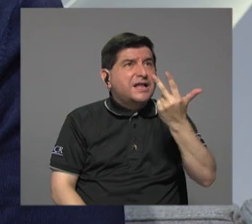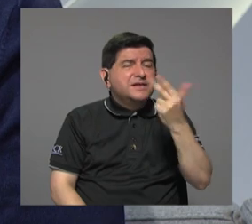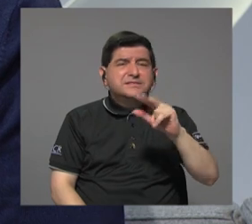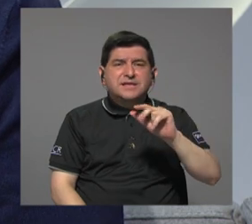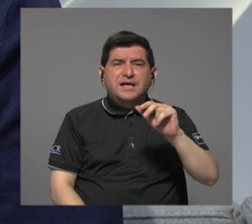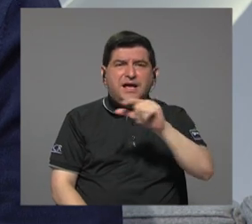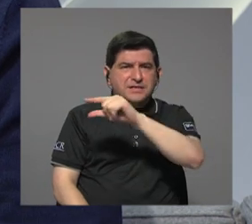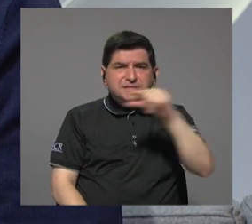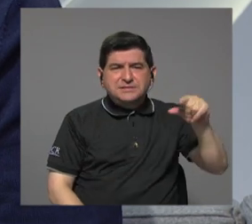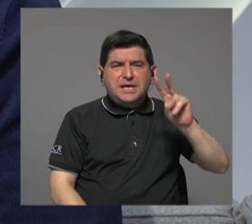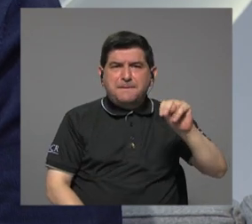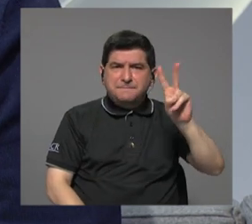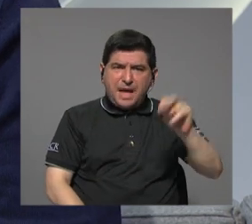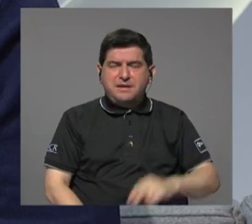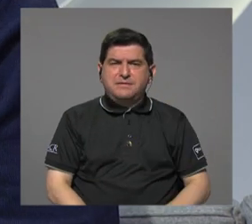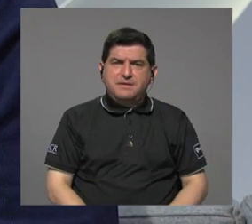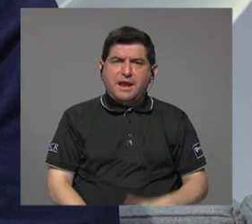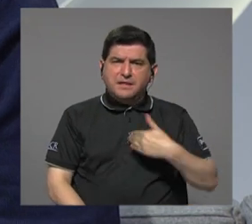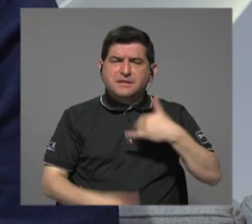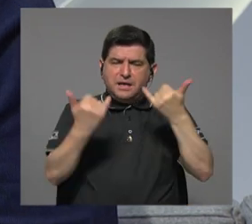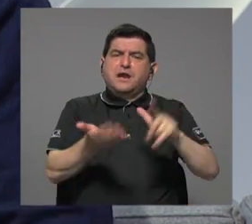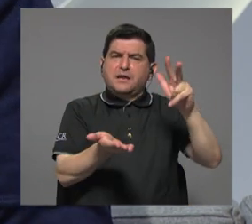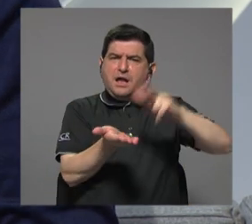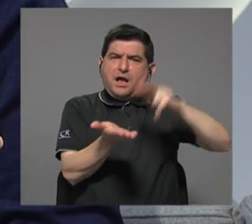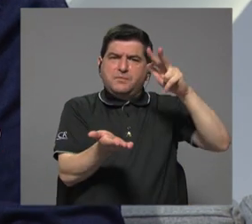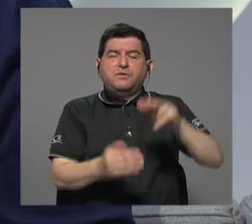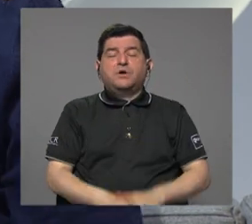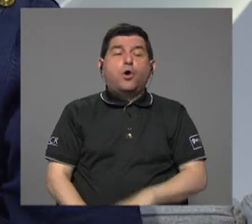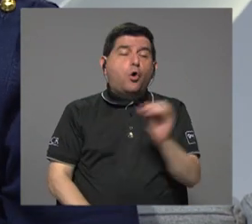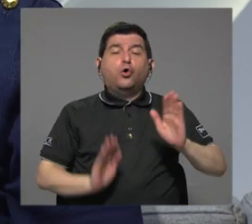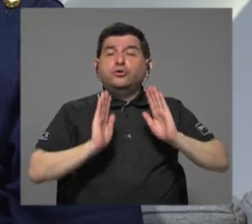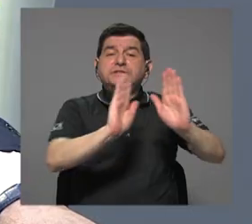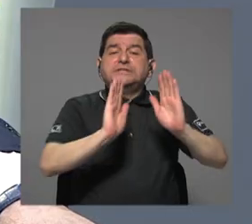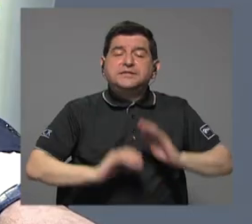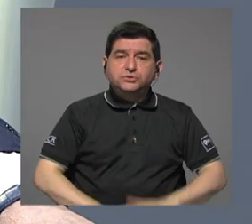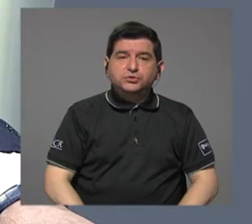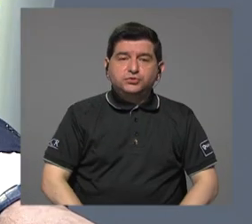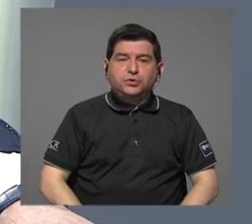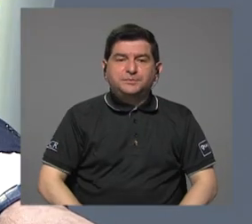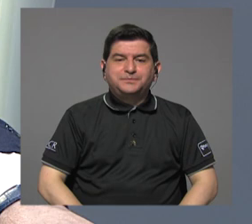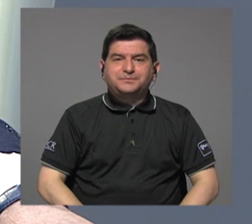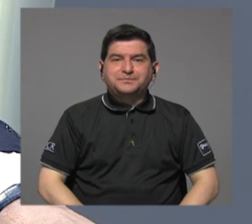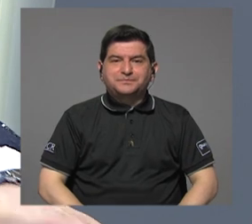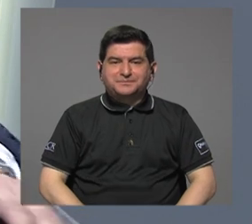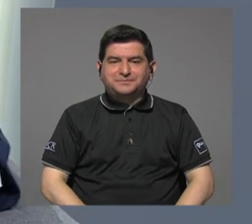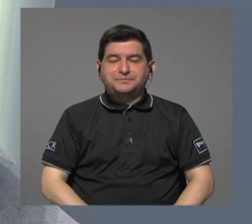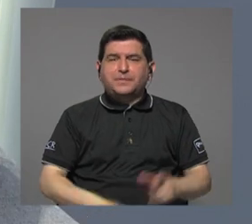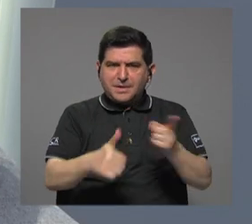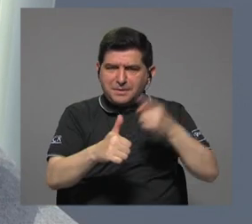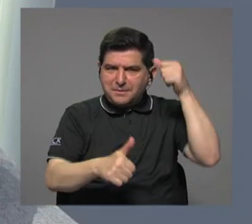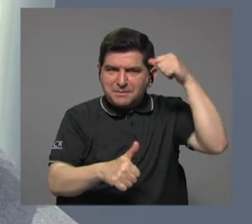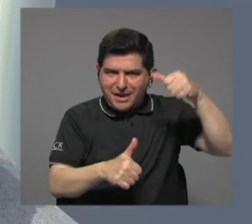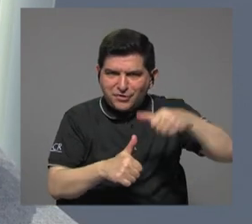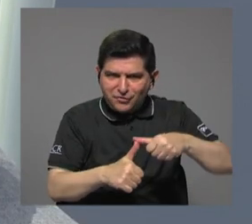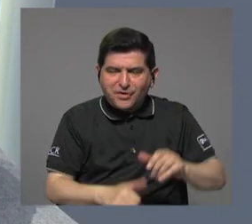noviembre para que tenga el visto bueno o el rechazo lugar anoche también y recordar que uno de los diputados más